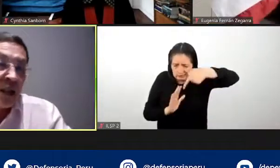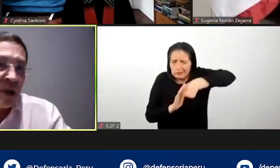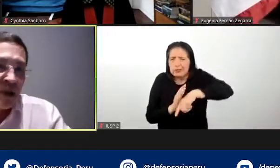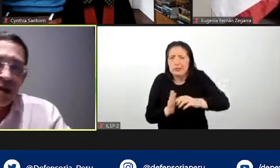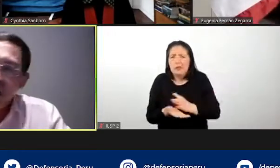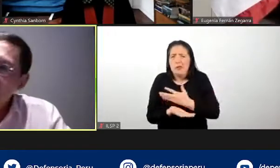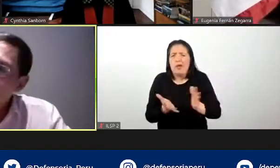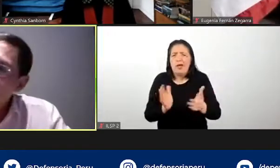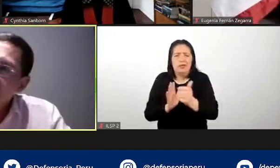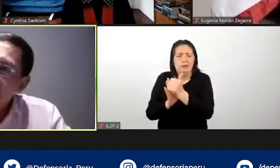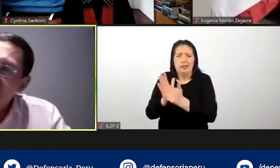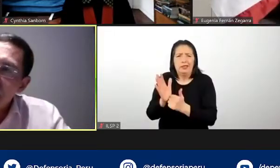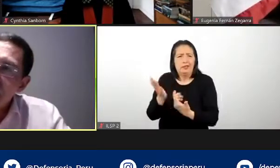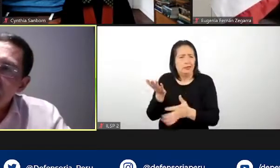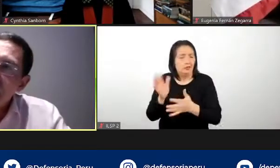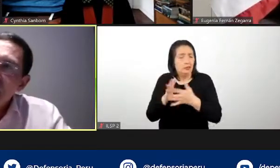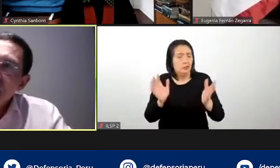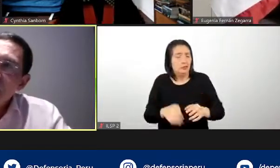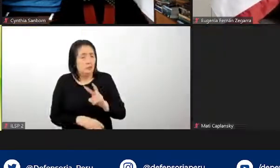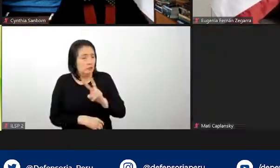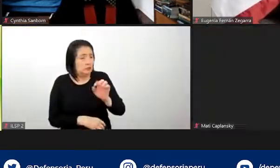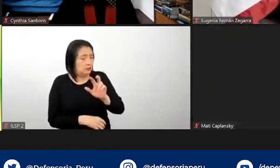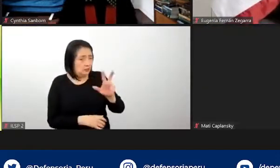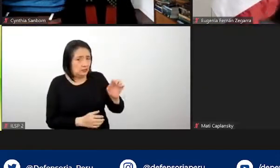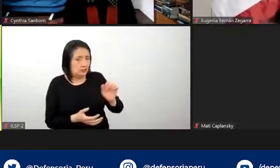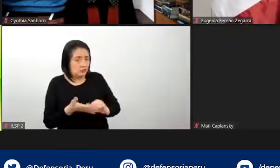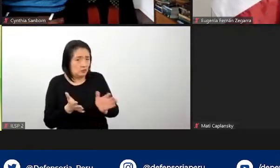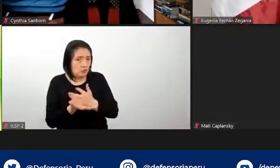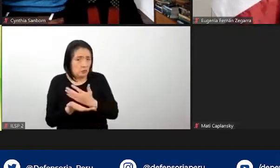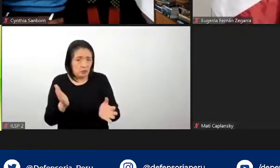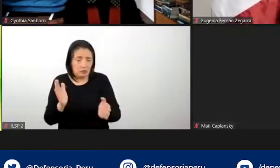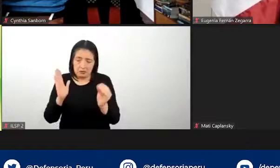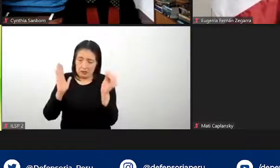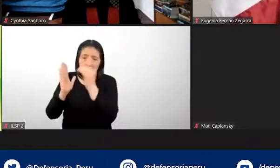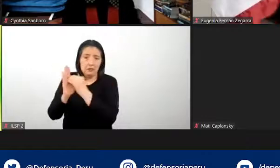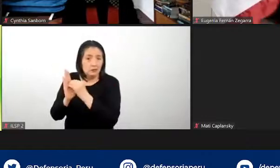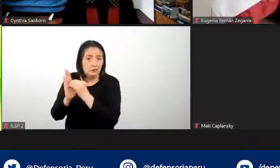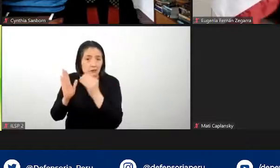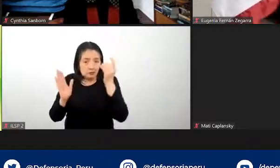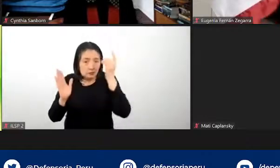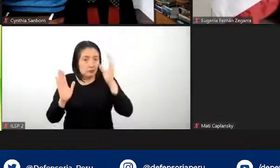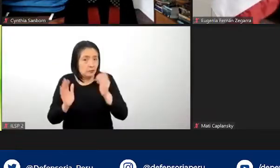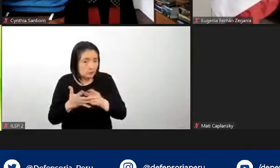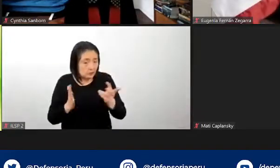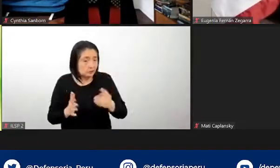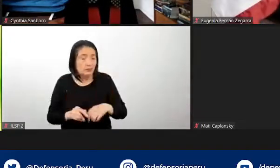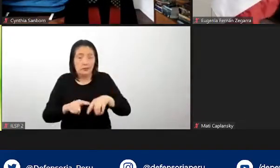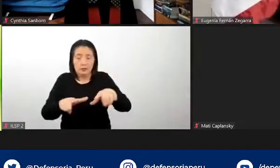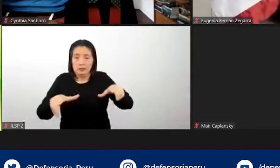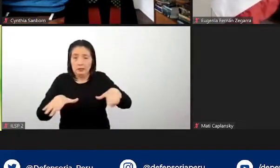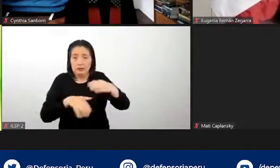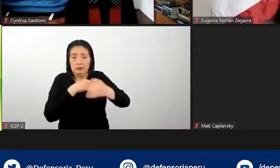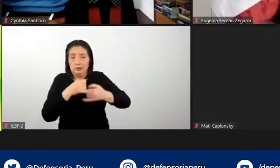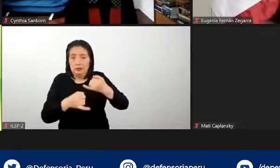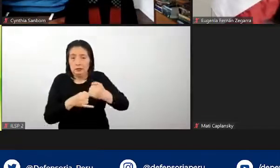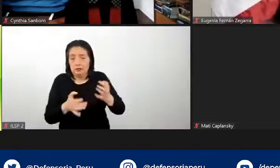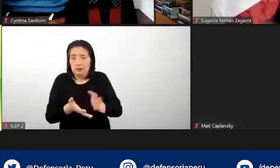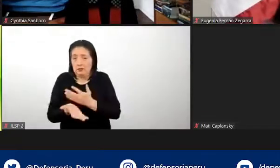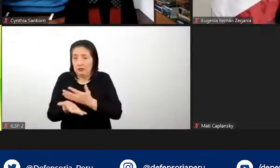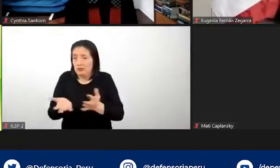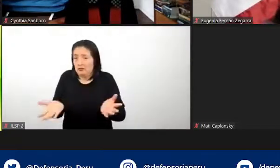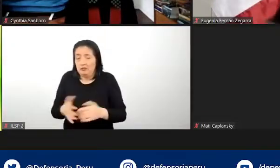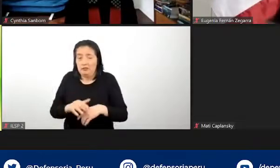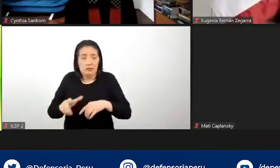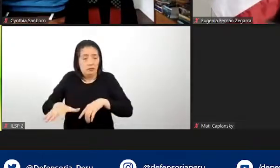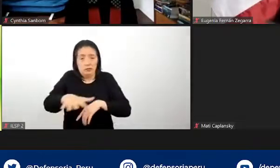una agenda tan ambiciosa, ¿no? Como la Agenda 2030, no está en la agenda el democratizar el espacio internacional, ¿no? Y mientras no se democratice el espacio internacional,